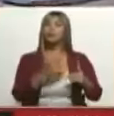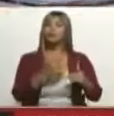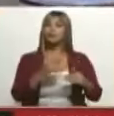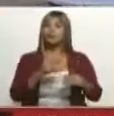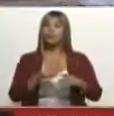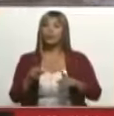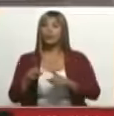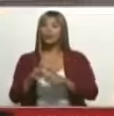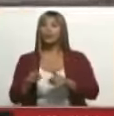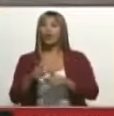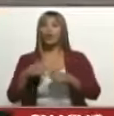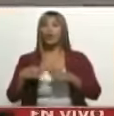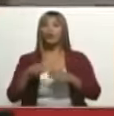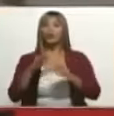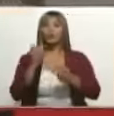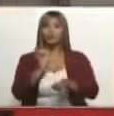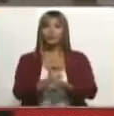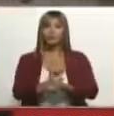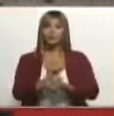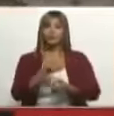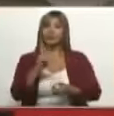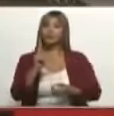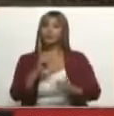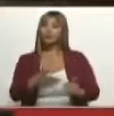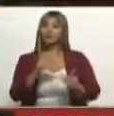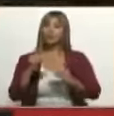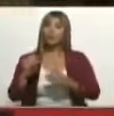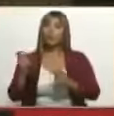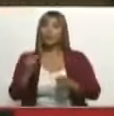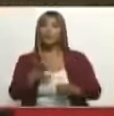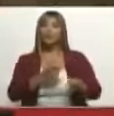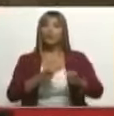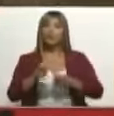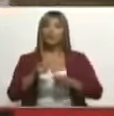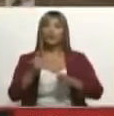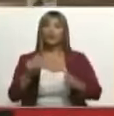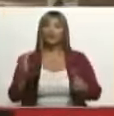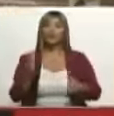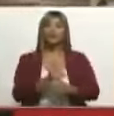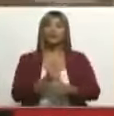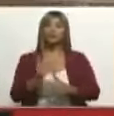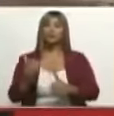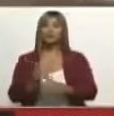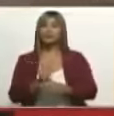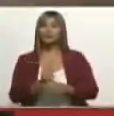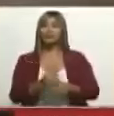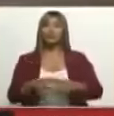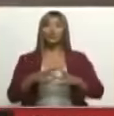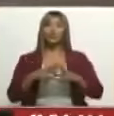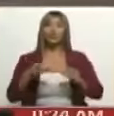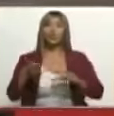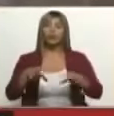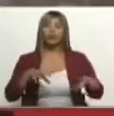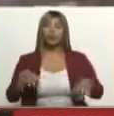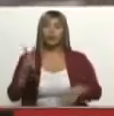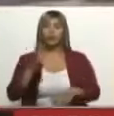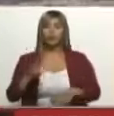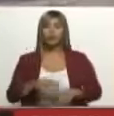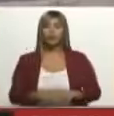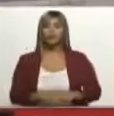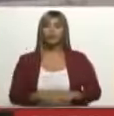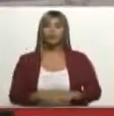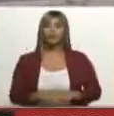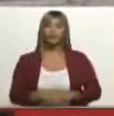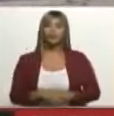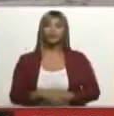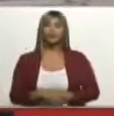Tocorón pasó a una segunda fase de búsqueda y captura que permanece desplegada a nivel nacional.